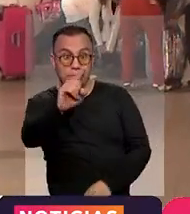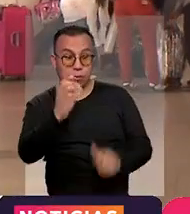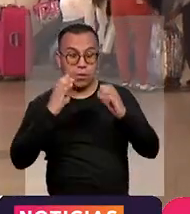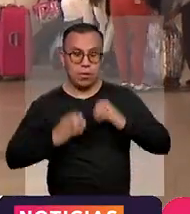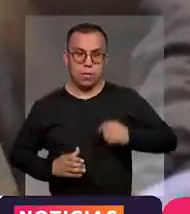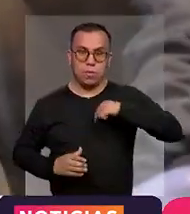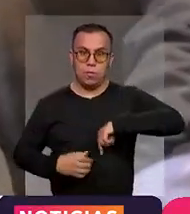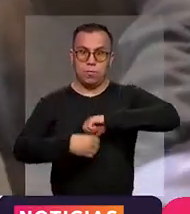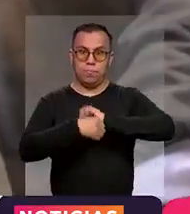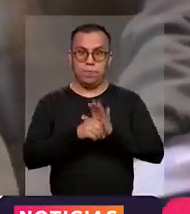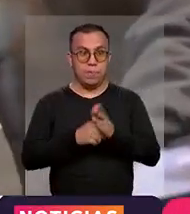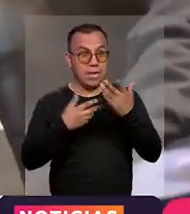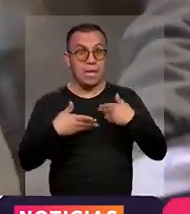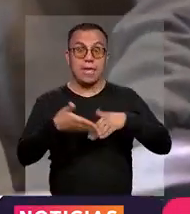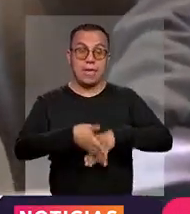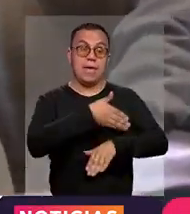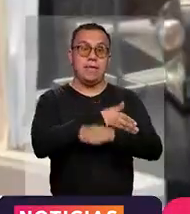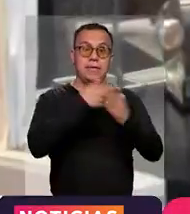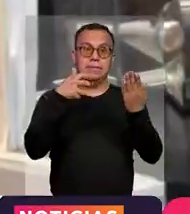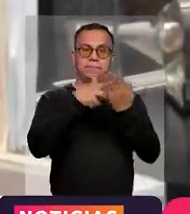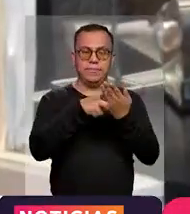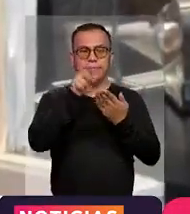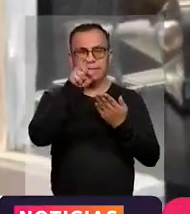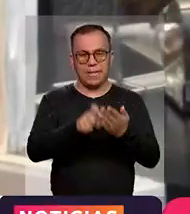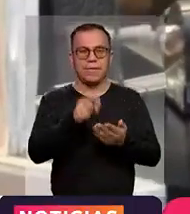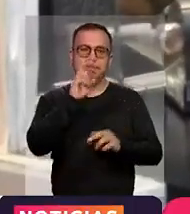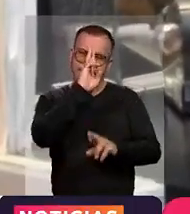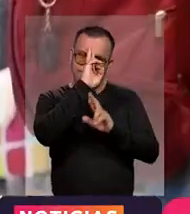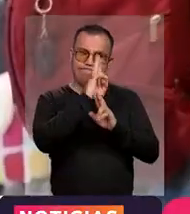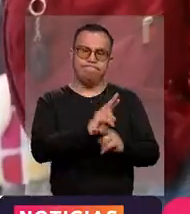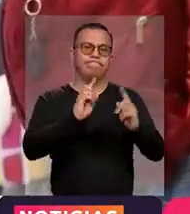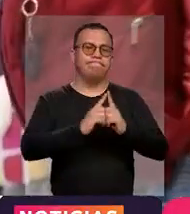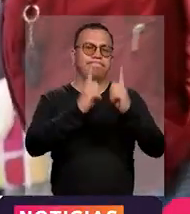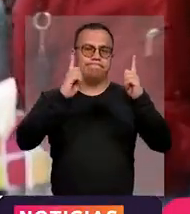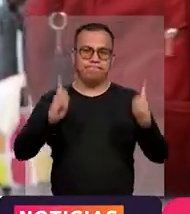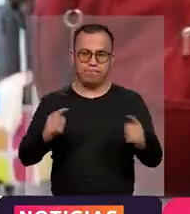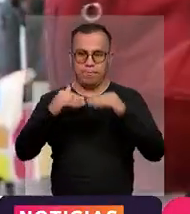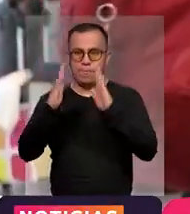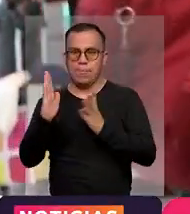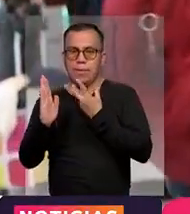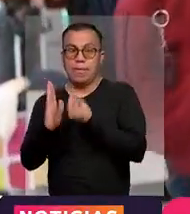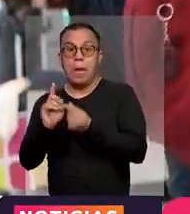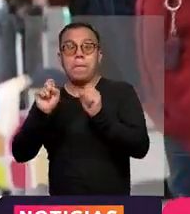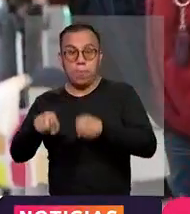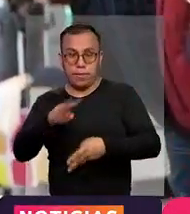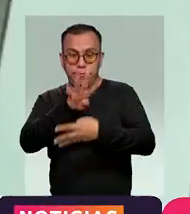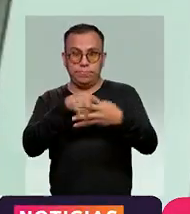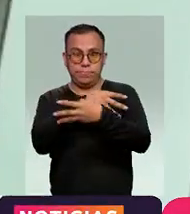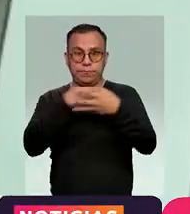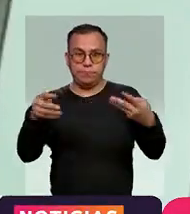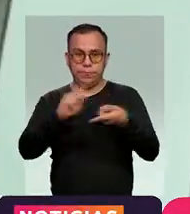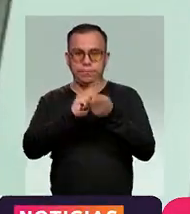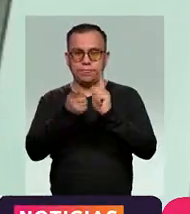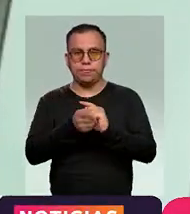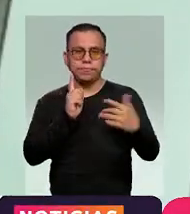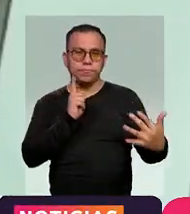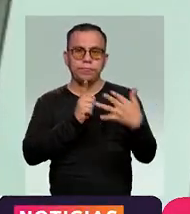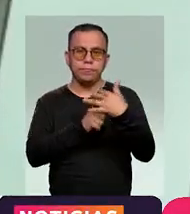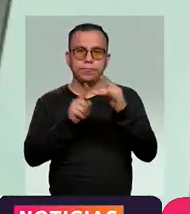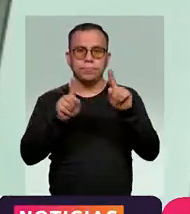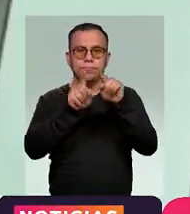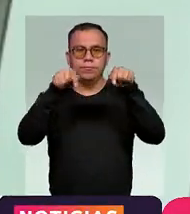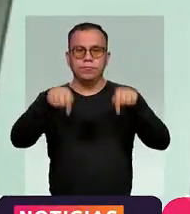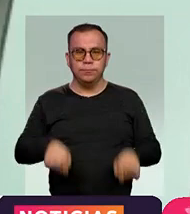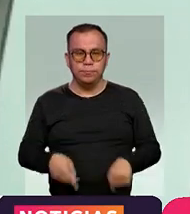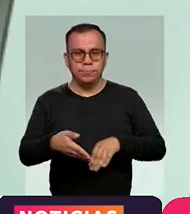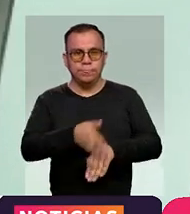de COVID-19 y había comprado tiquetes, debe respetar el aislamiento, pero también tiene opción de reprogramar el vuelo. Si sale afectado un pasajero, el